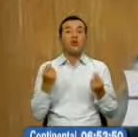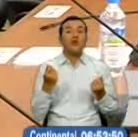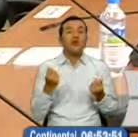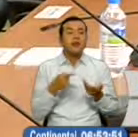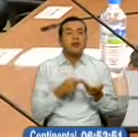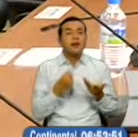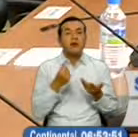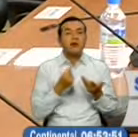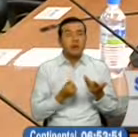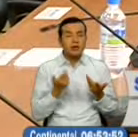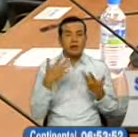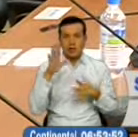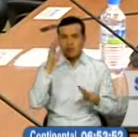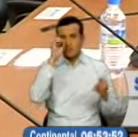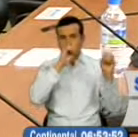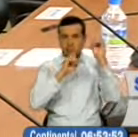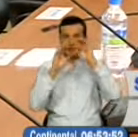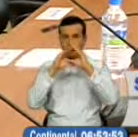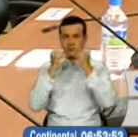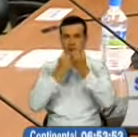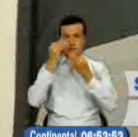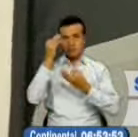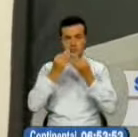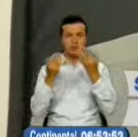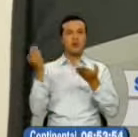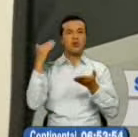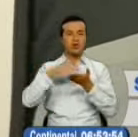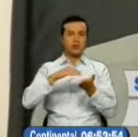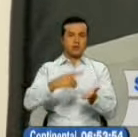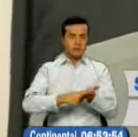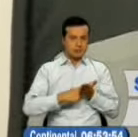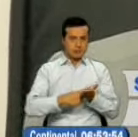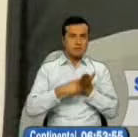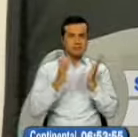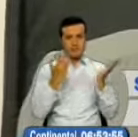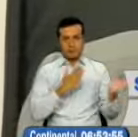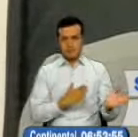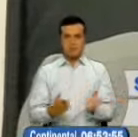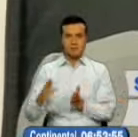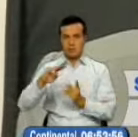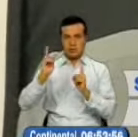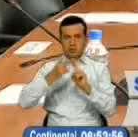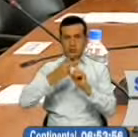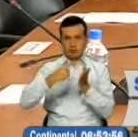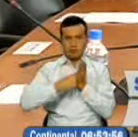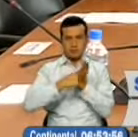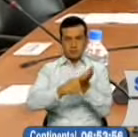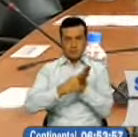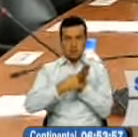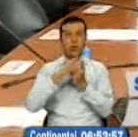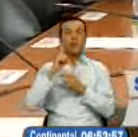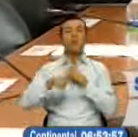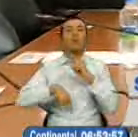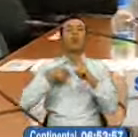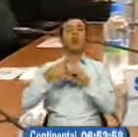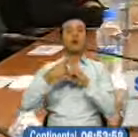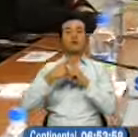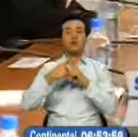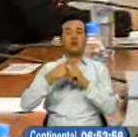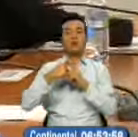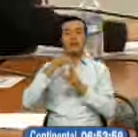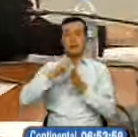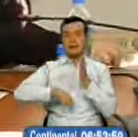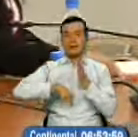recursos. Recogidas las observaciones, la Comisión de Justicia deberá volver a sesionar para preparar el informe para segundo debate, que esperan se apruebe en este